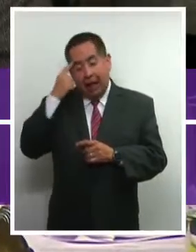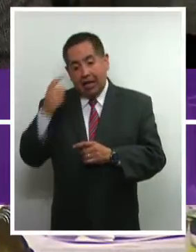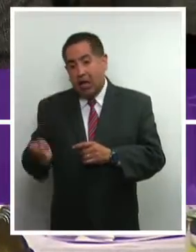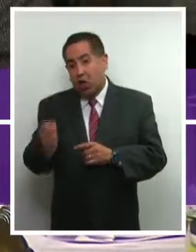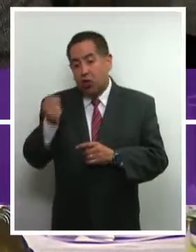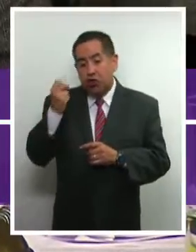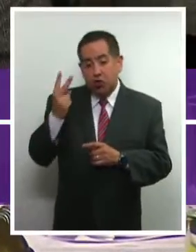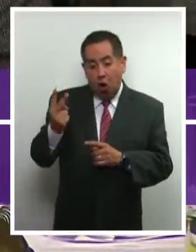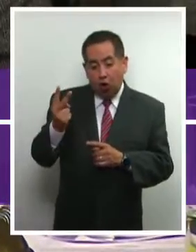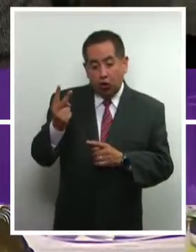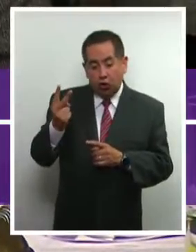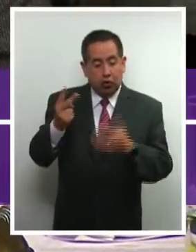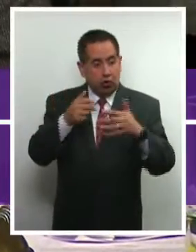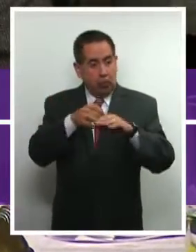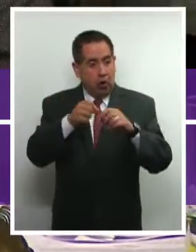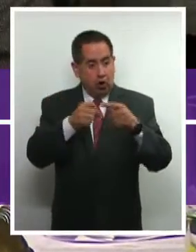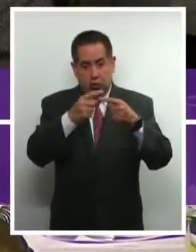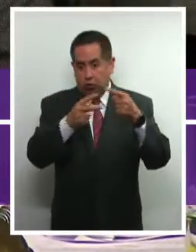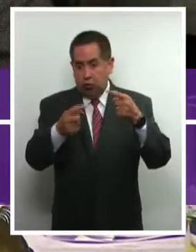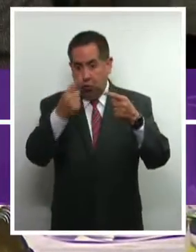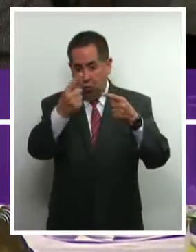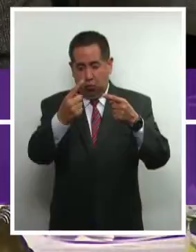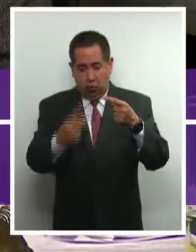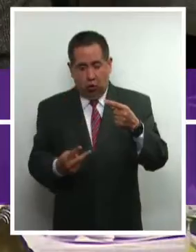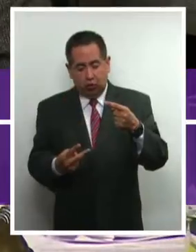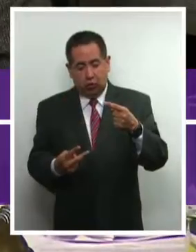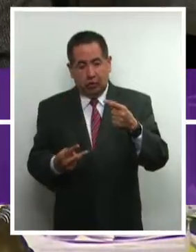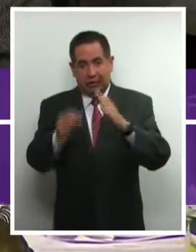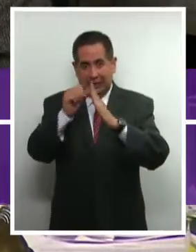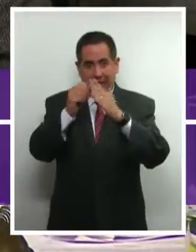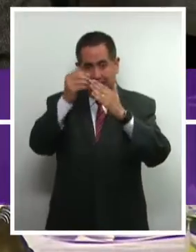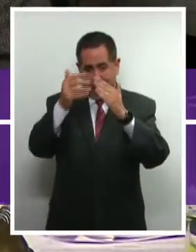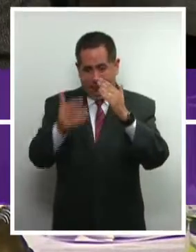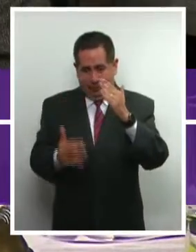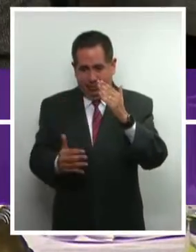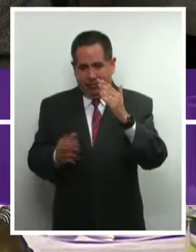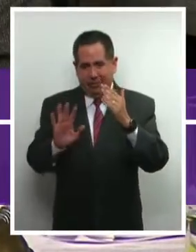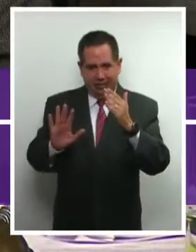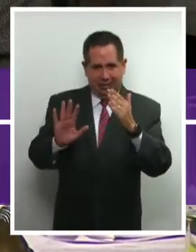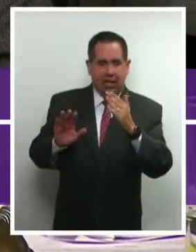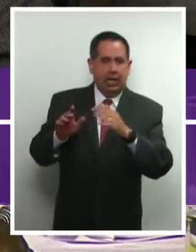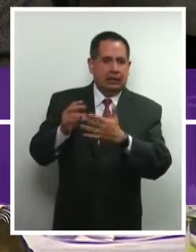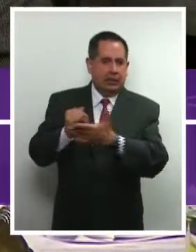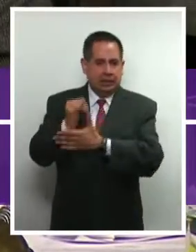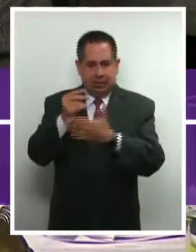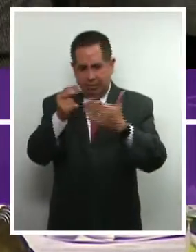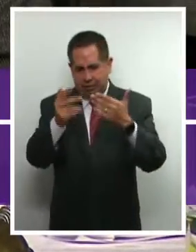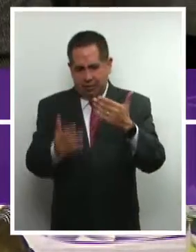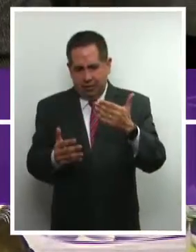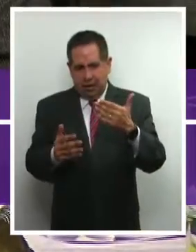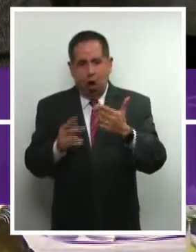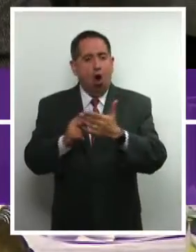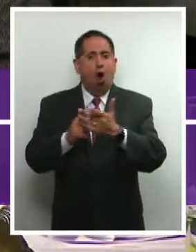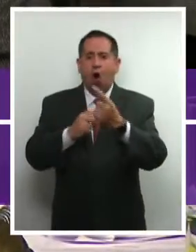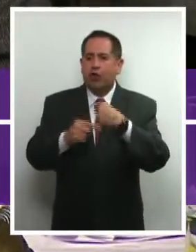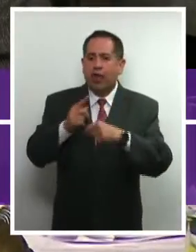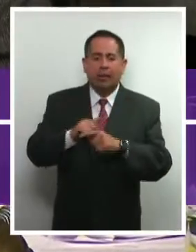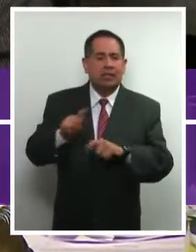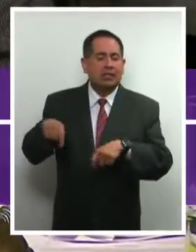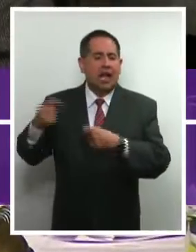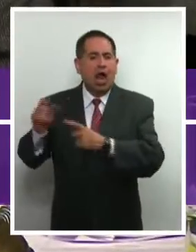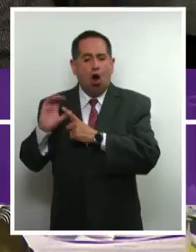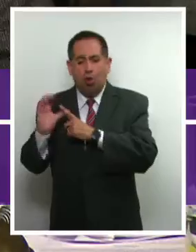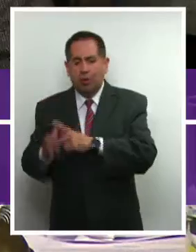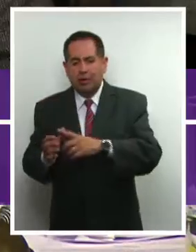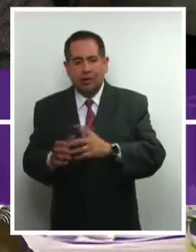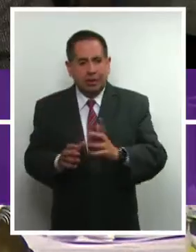dos de los numerales del articulado correspondiente a ese dictamen se regresara a la comisión,